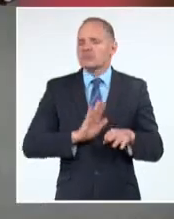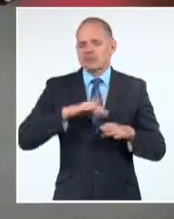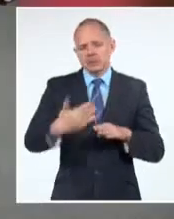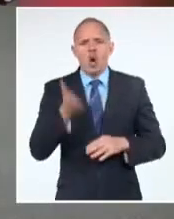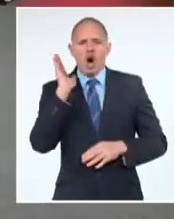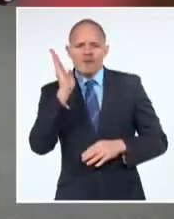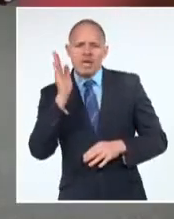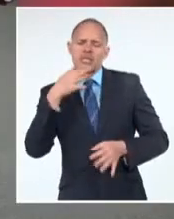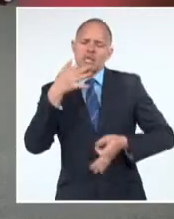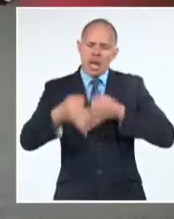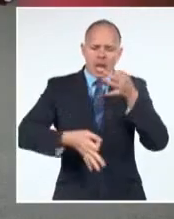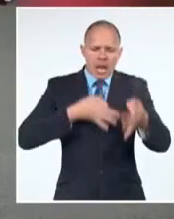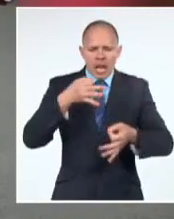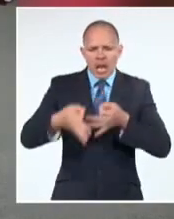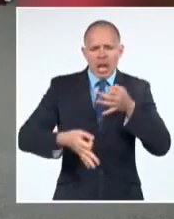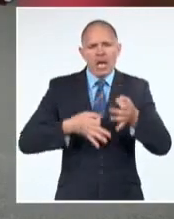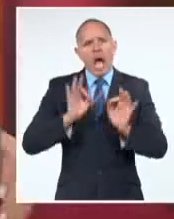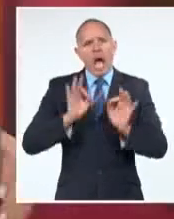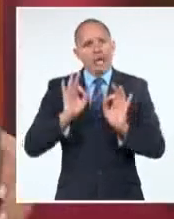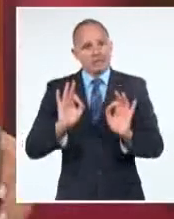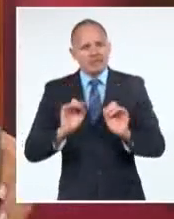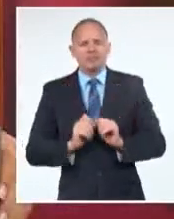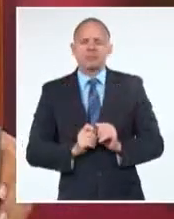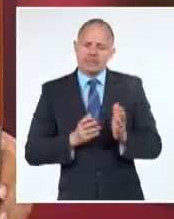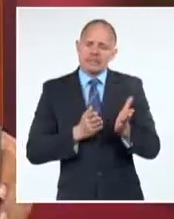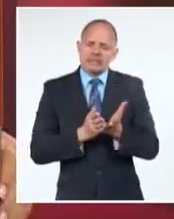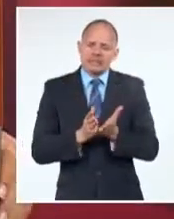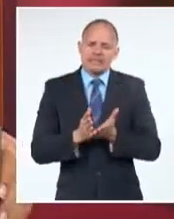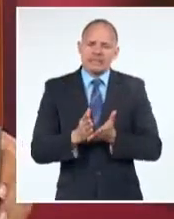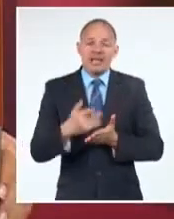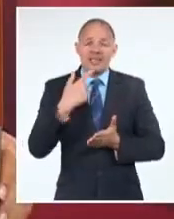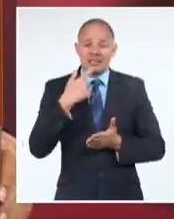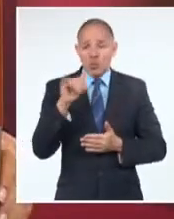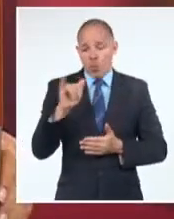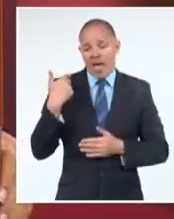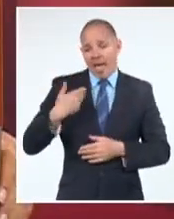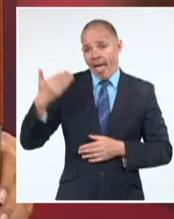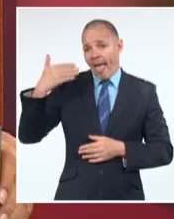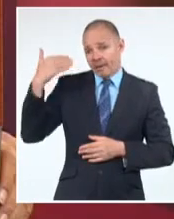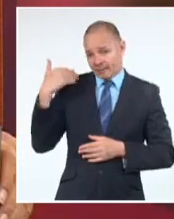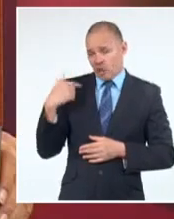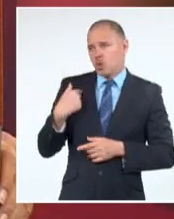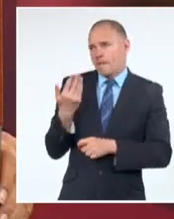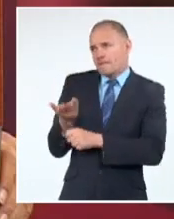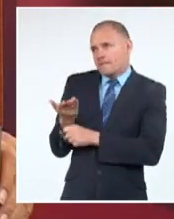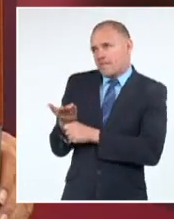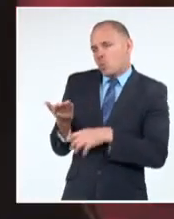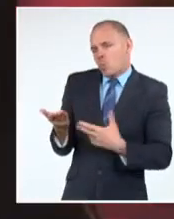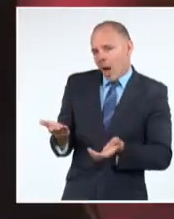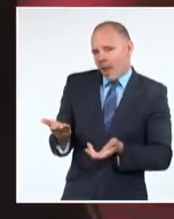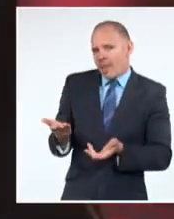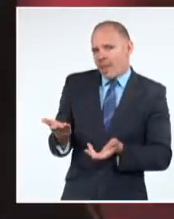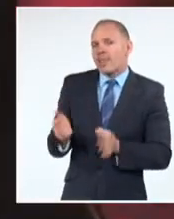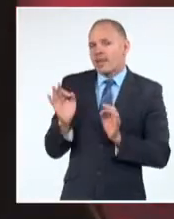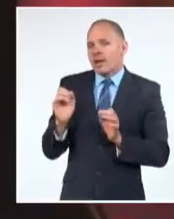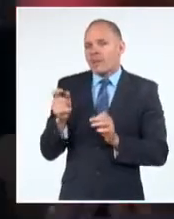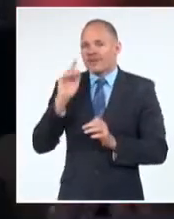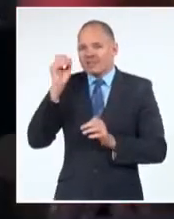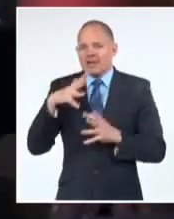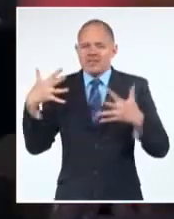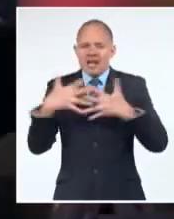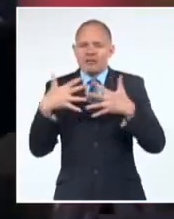prensa matutina, López Obrador hizo referencia a la experiencia anterior de búsqueda de una normalización entre Cuba y Estados